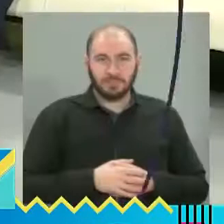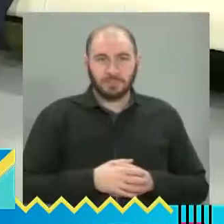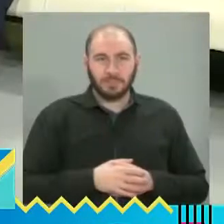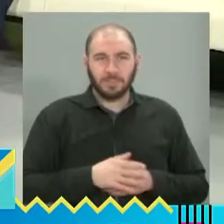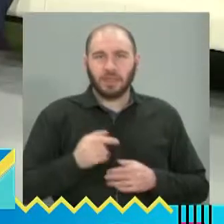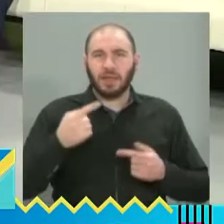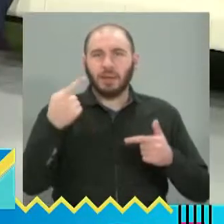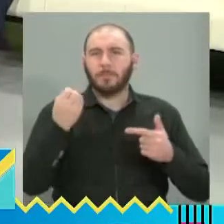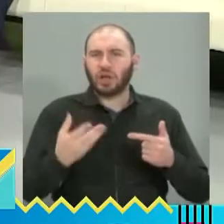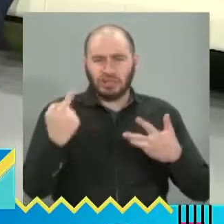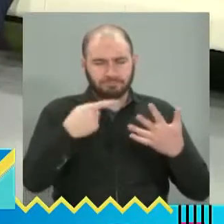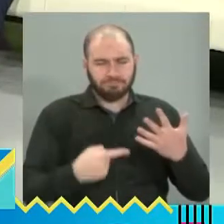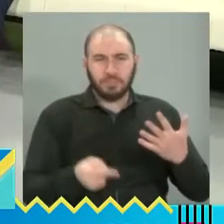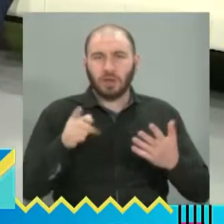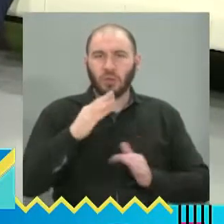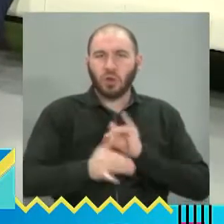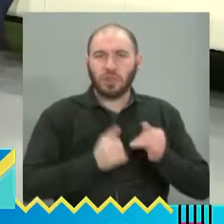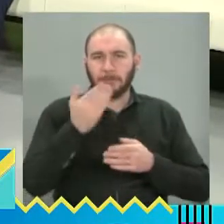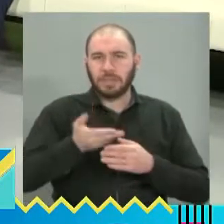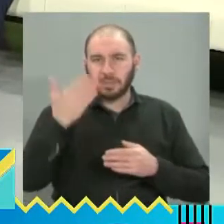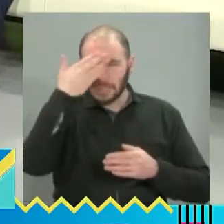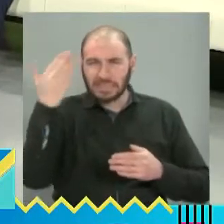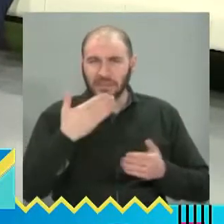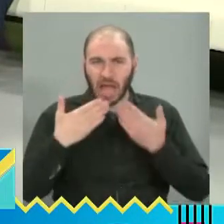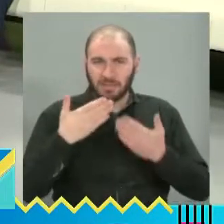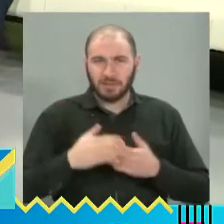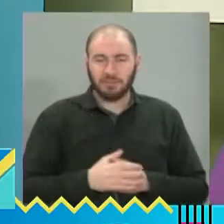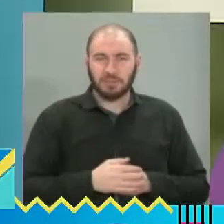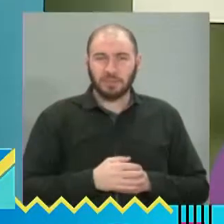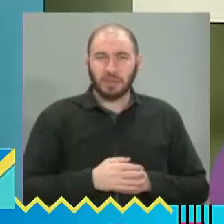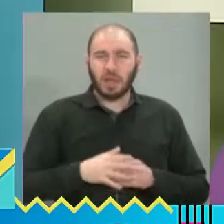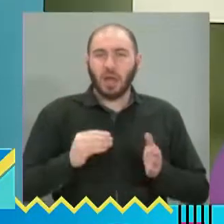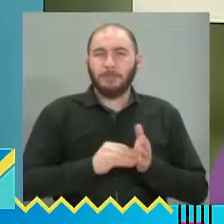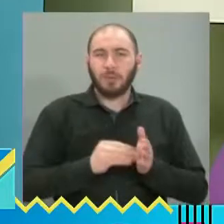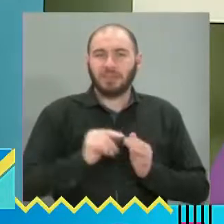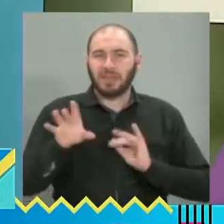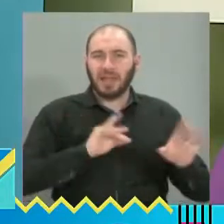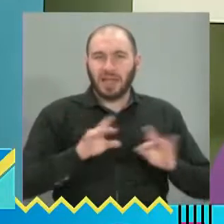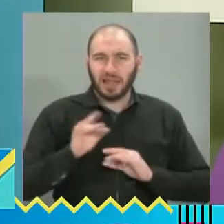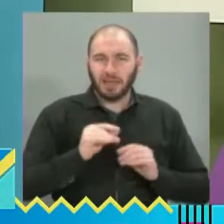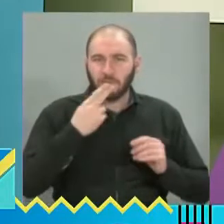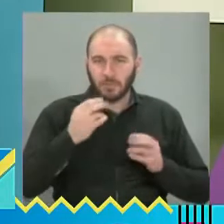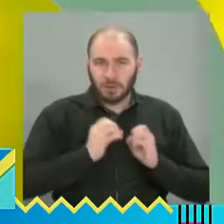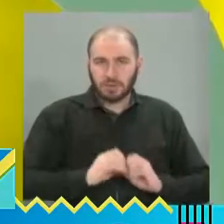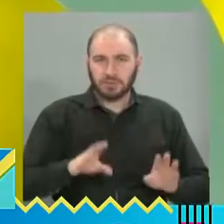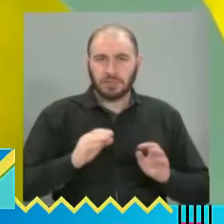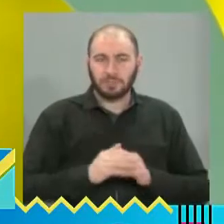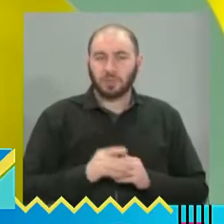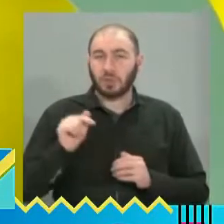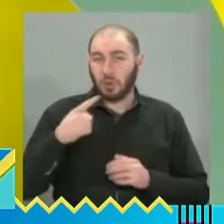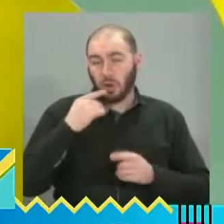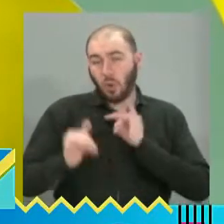¿qué causas identificás vos al tratar con tus pacientes? Al momento de elegir empezar a fumar. Que